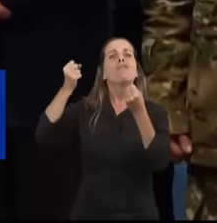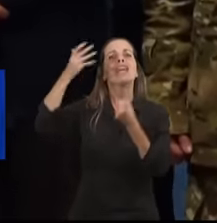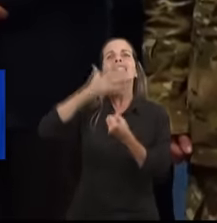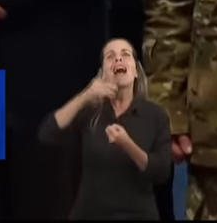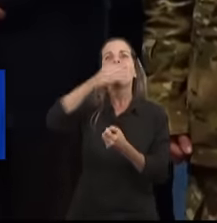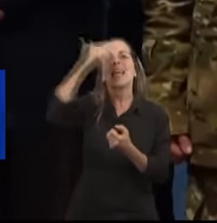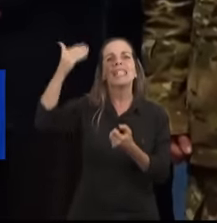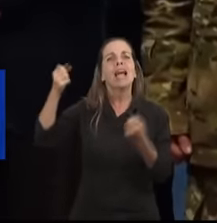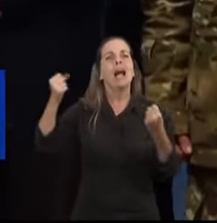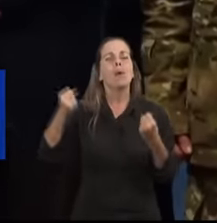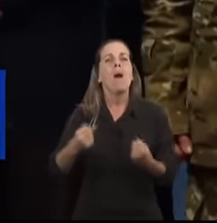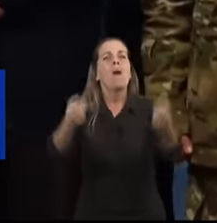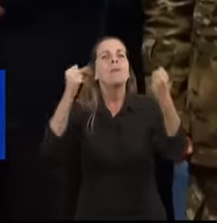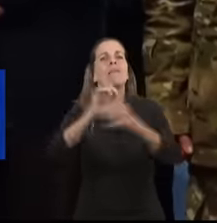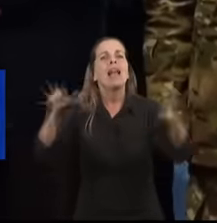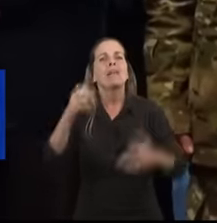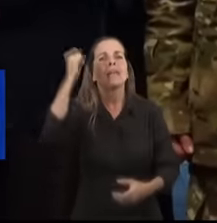acompañe. ¡Viva la libertad, carajo!